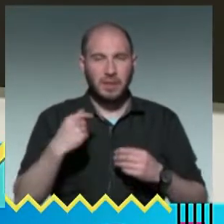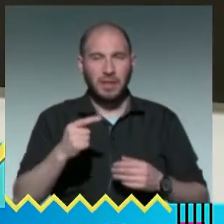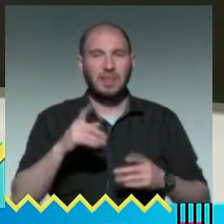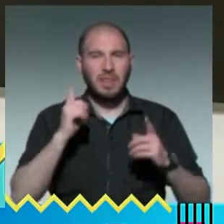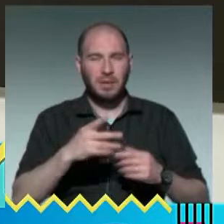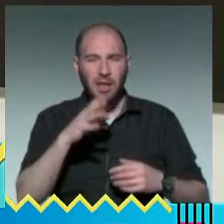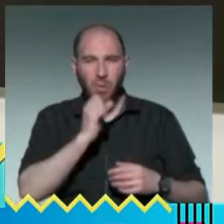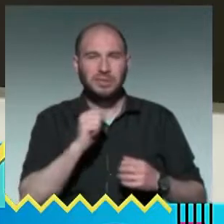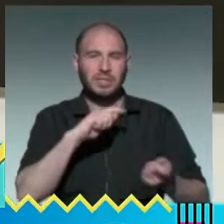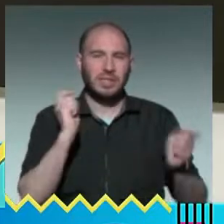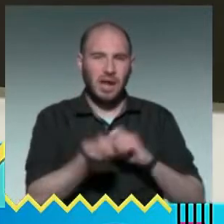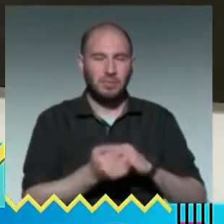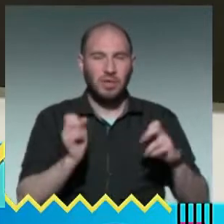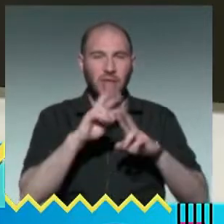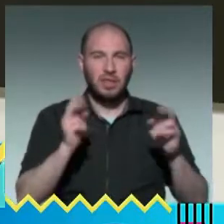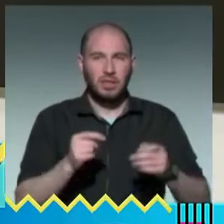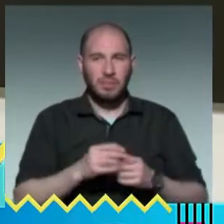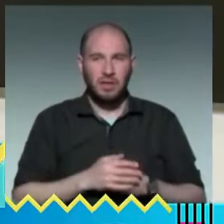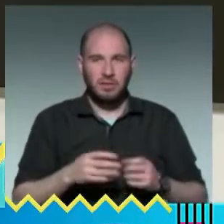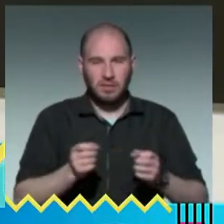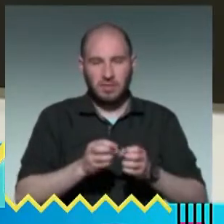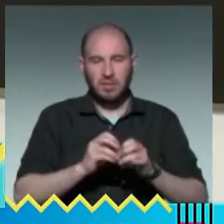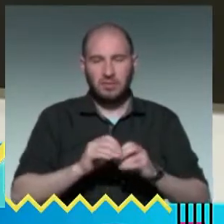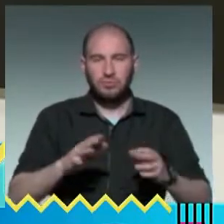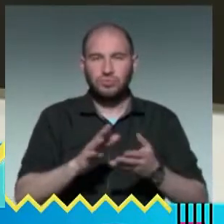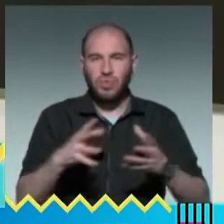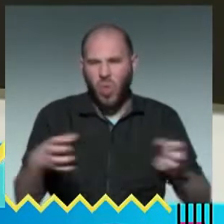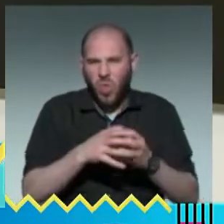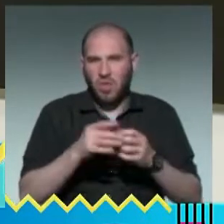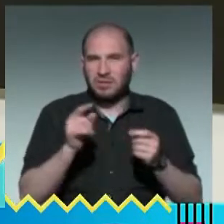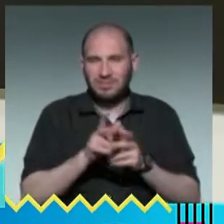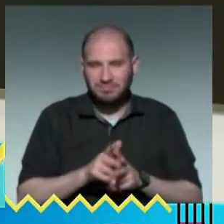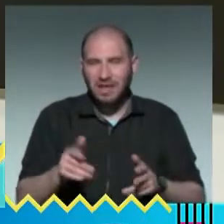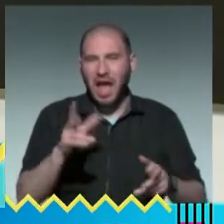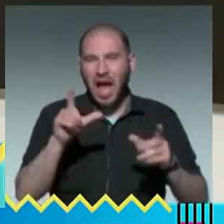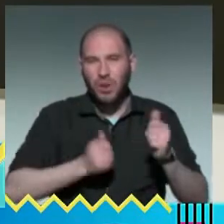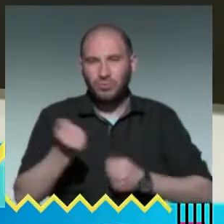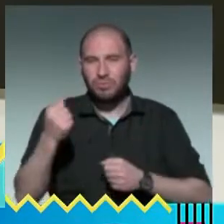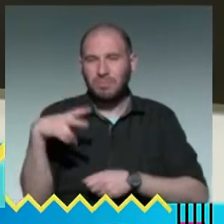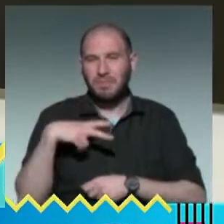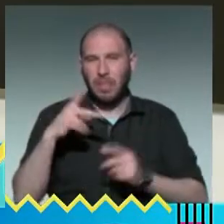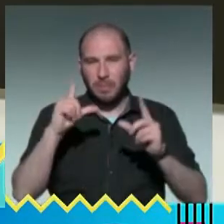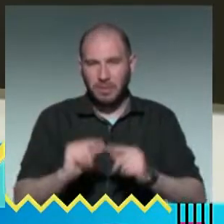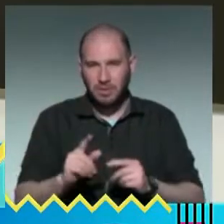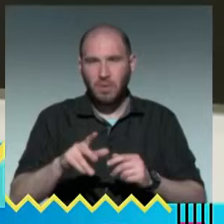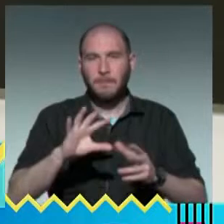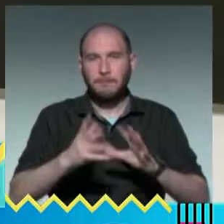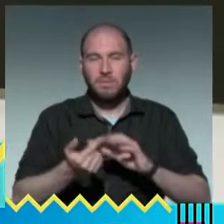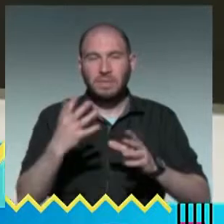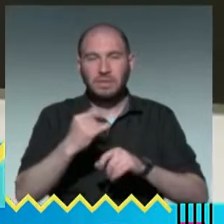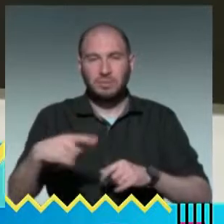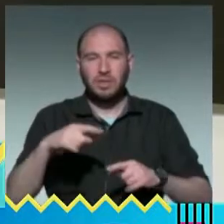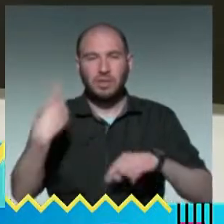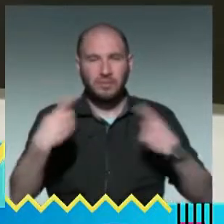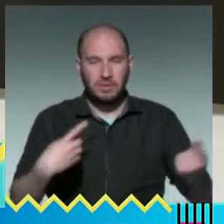también estos cambios, ¿sí? En términos de descomprimir lo que tiene que ver el uso del vehículo particular y ir hacia otros medios de transporte.